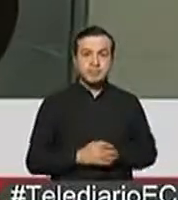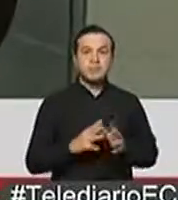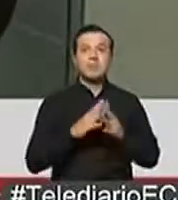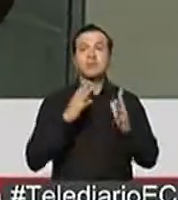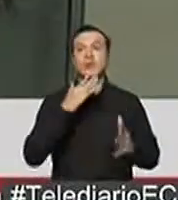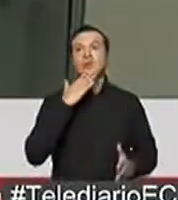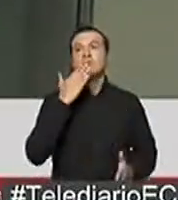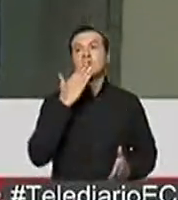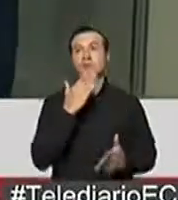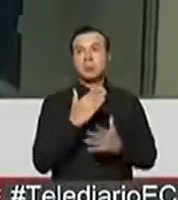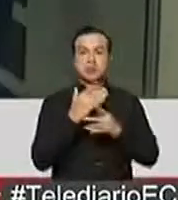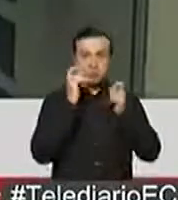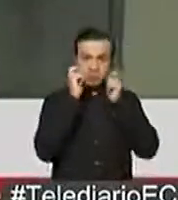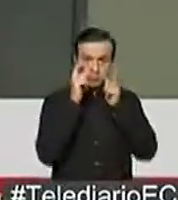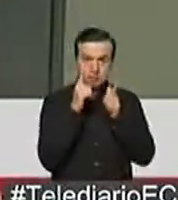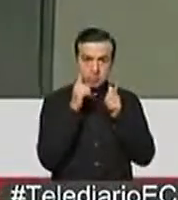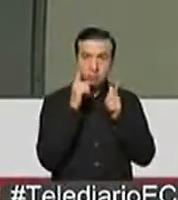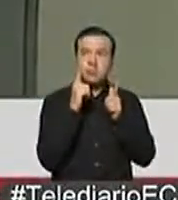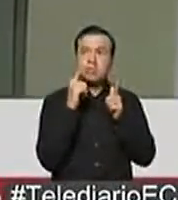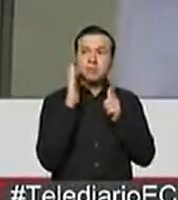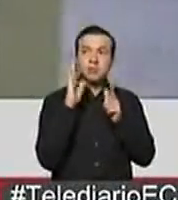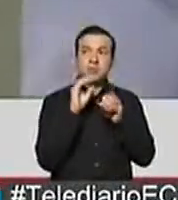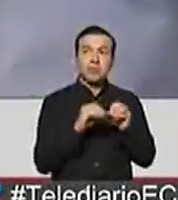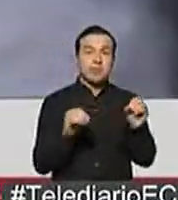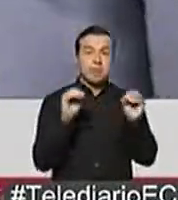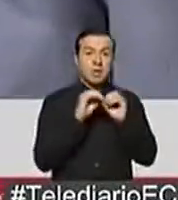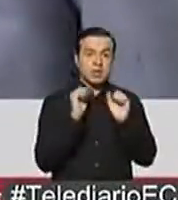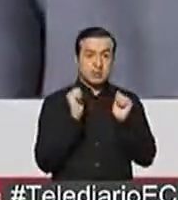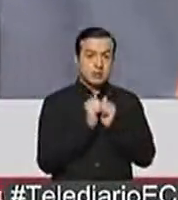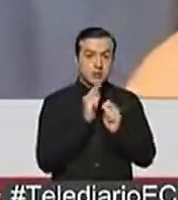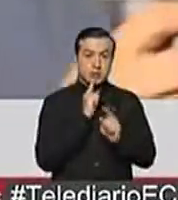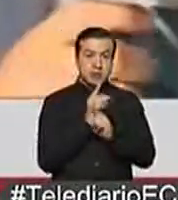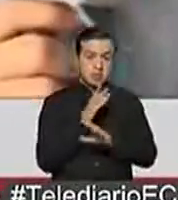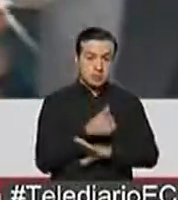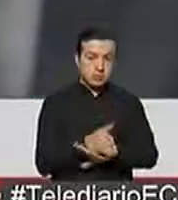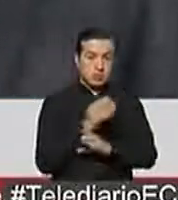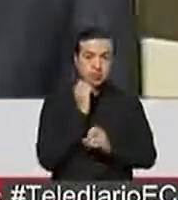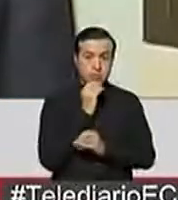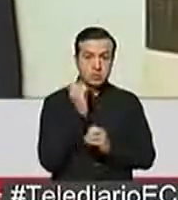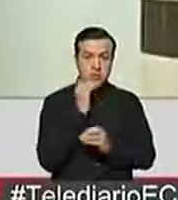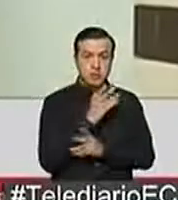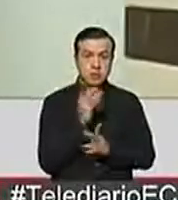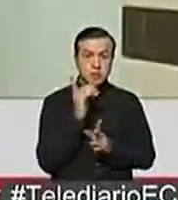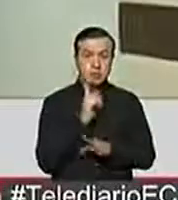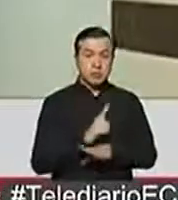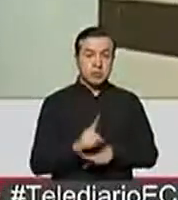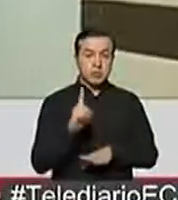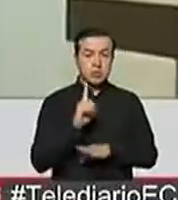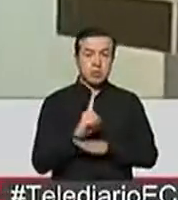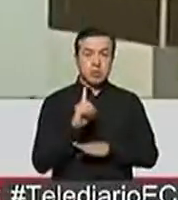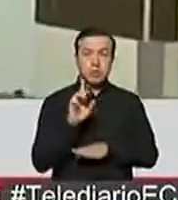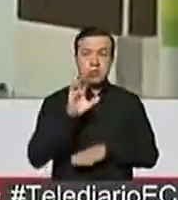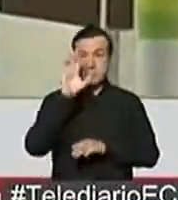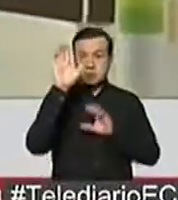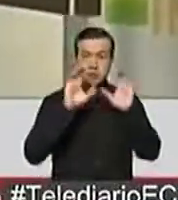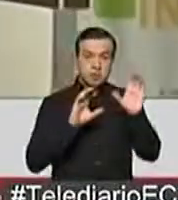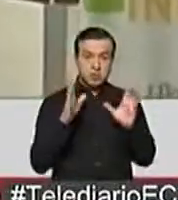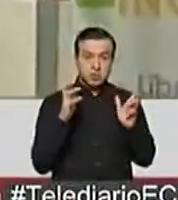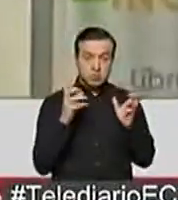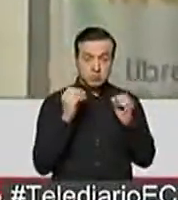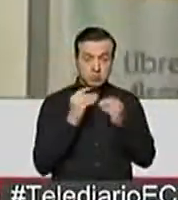doctor, estaremos atentos. En pocos minutos más cerca vamos a estarles brindando detalles al respecto del desarrollo de esta Casa Abierta, que